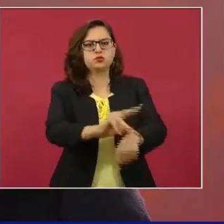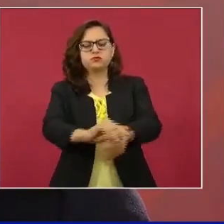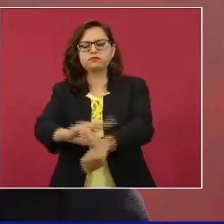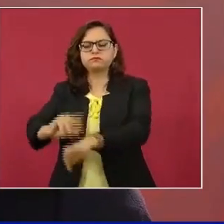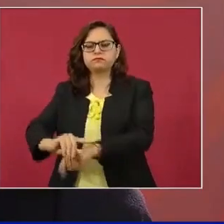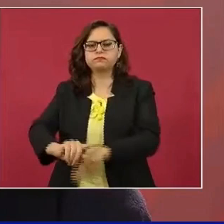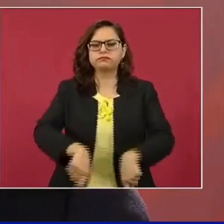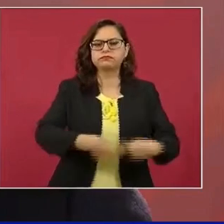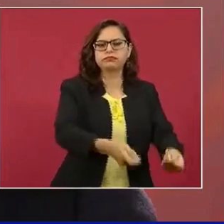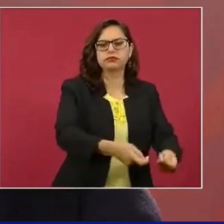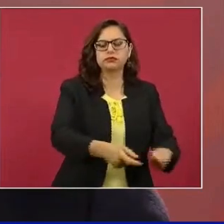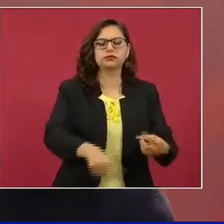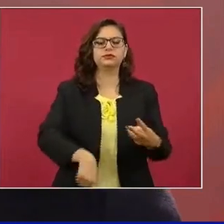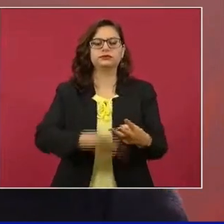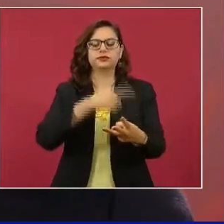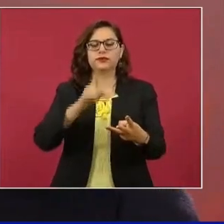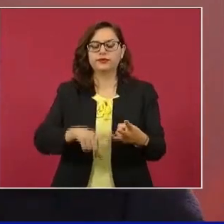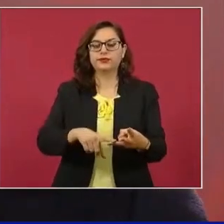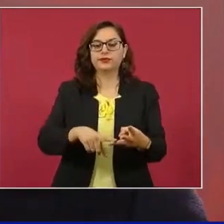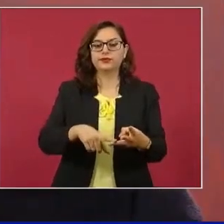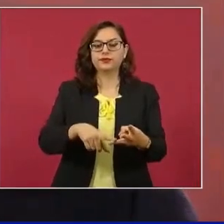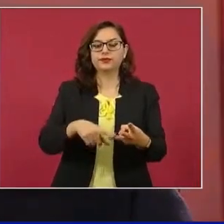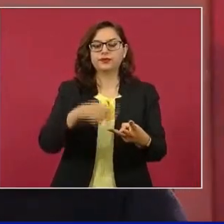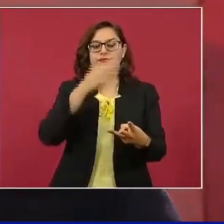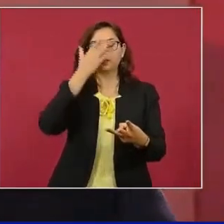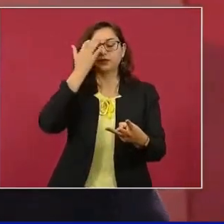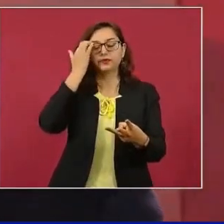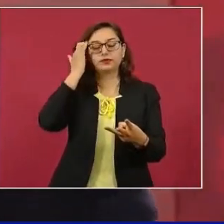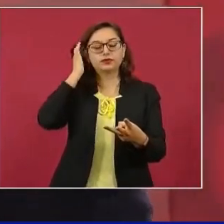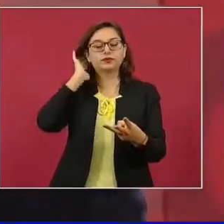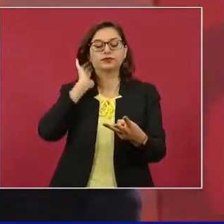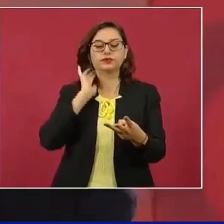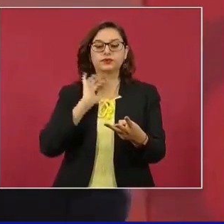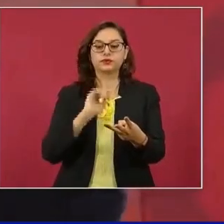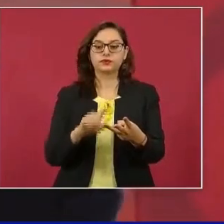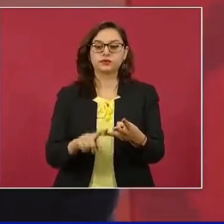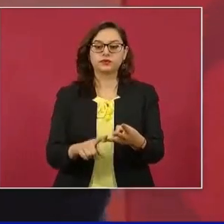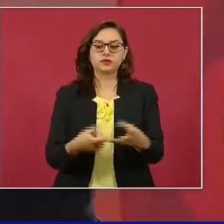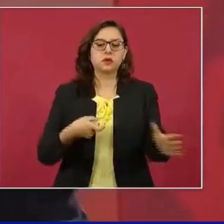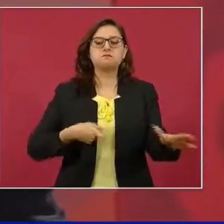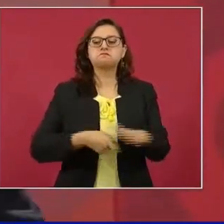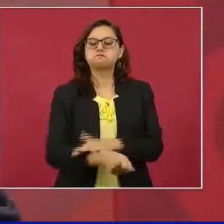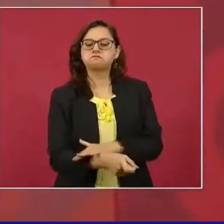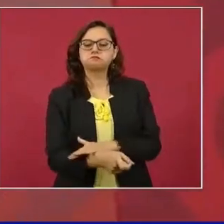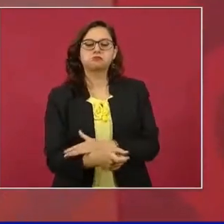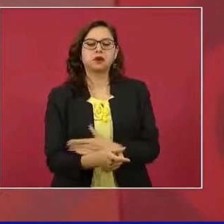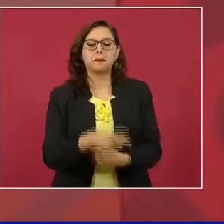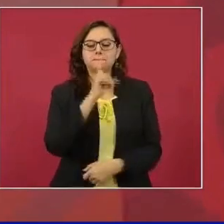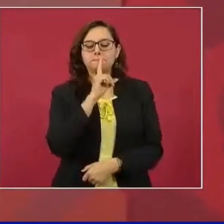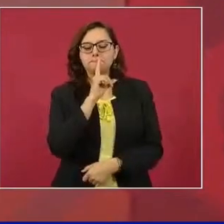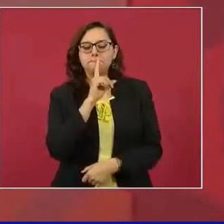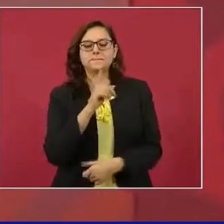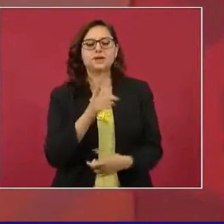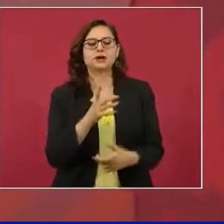o por el simple moche o subvención.